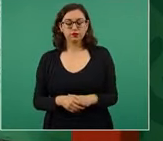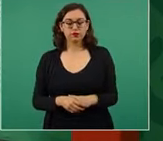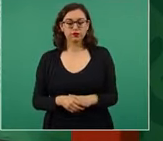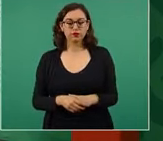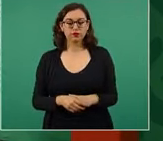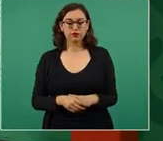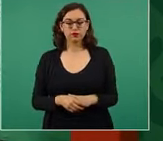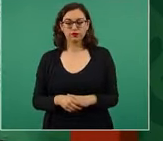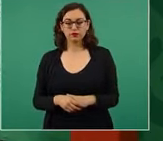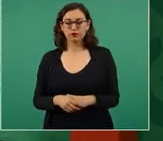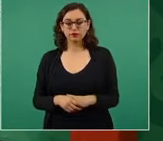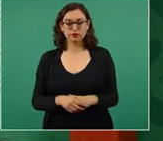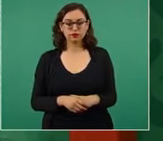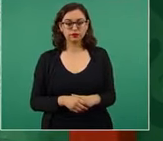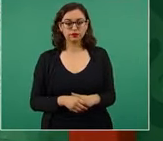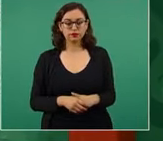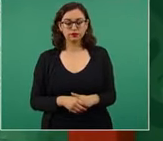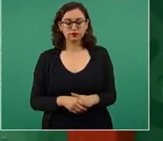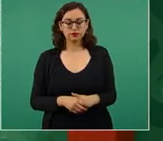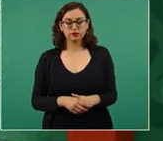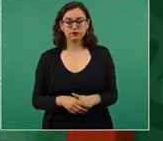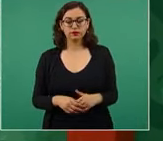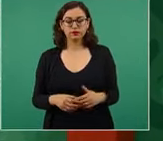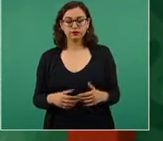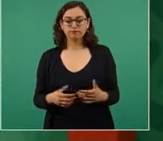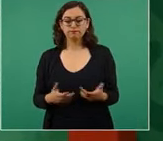esta forma de